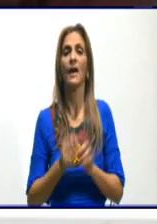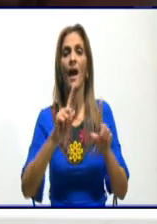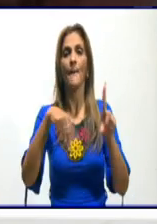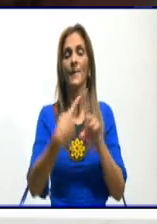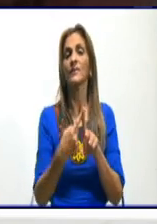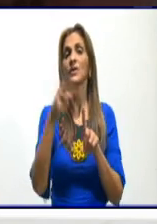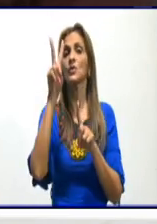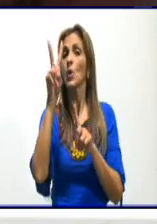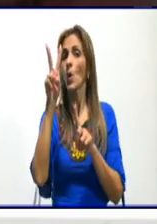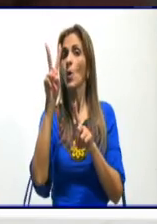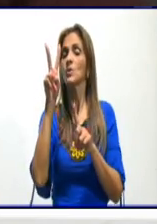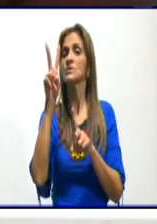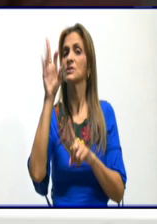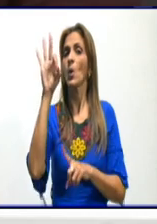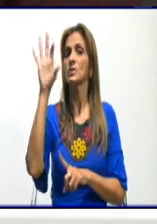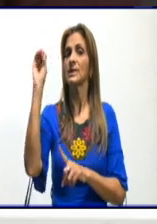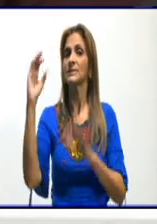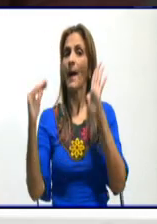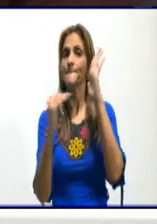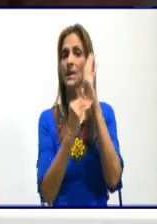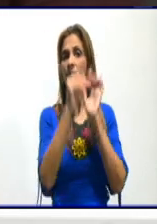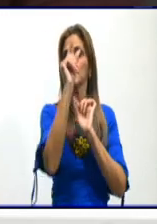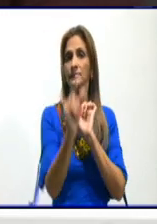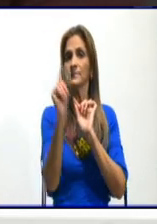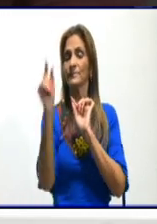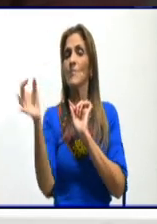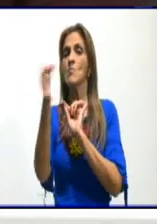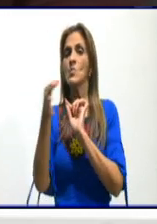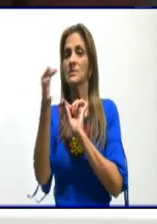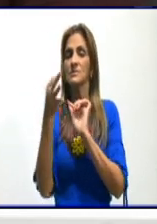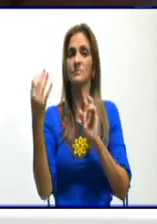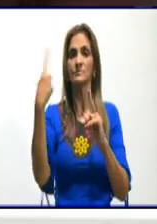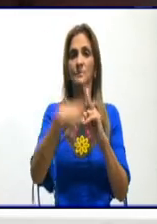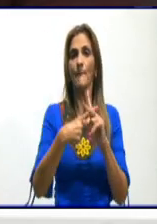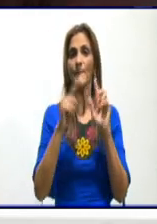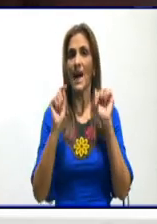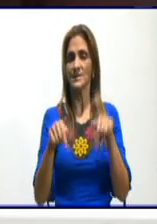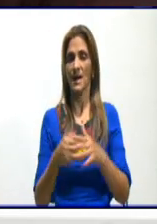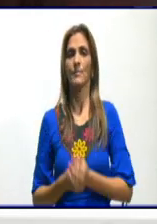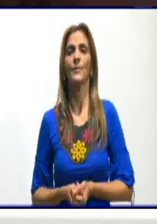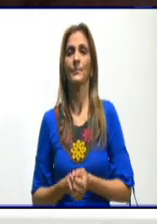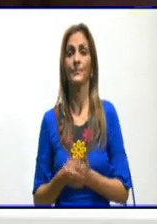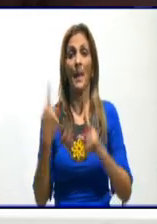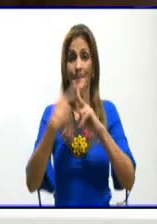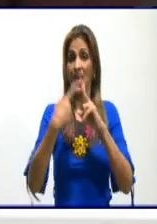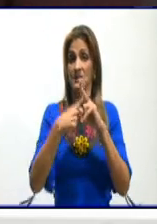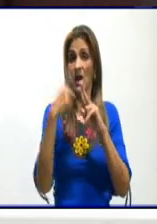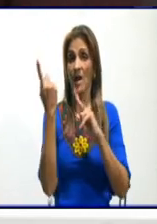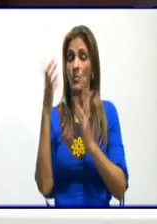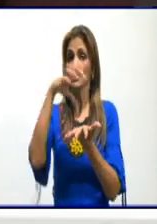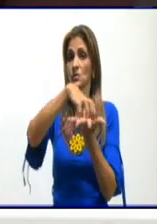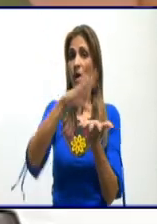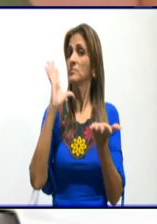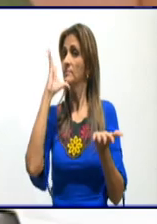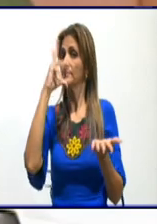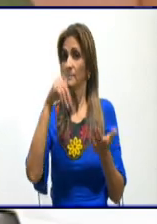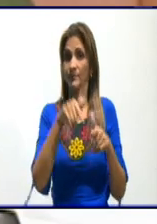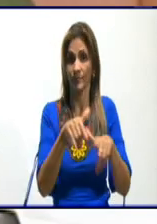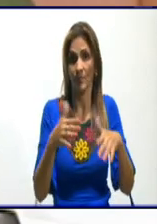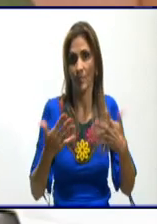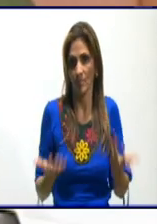280,000 habitantes de su capital, la hermosa capital que es la cuna de la nacionalidad cubana,